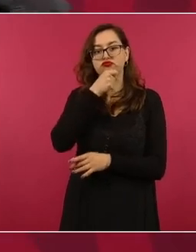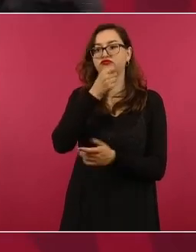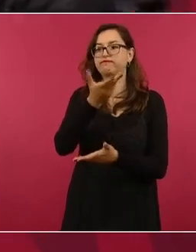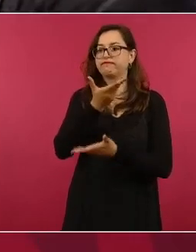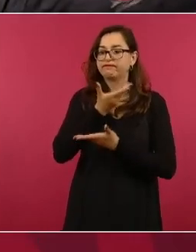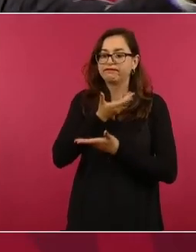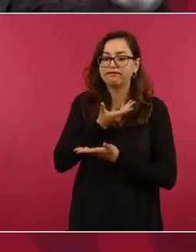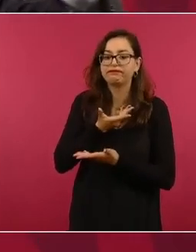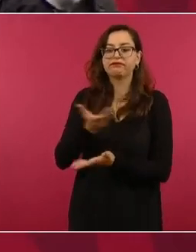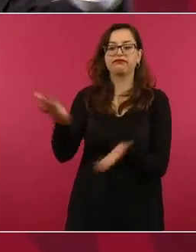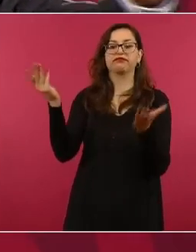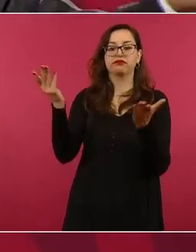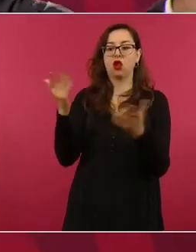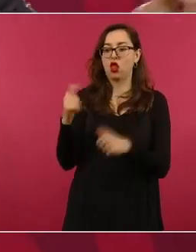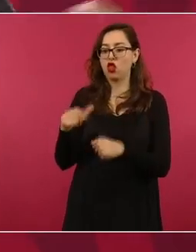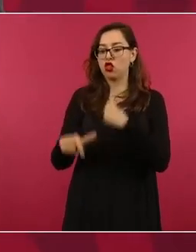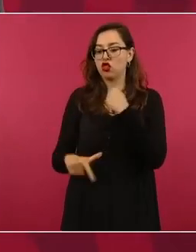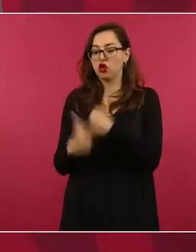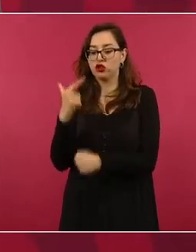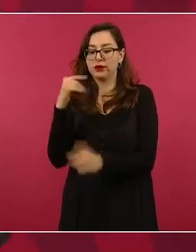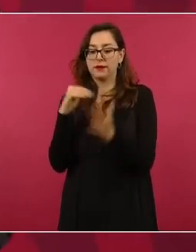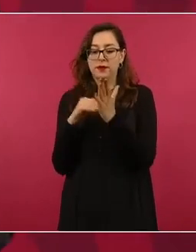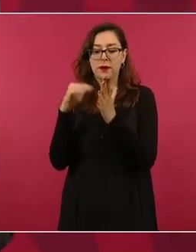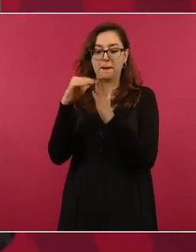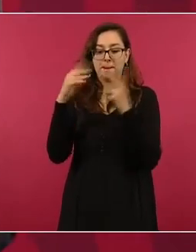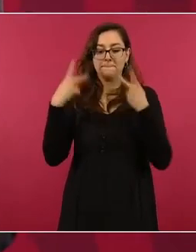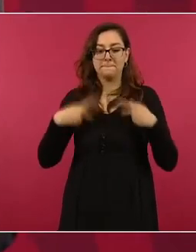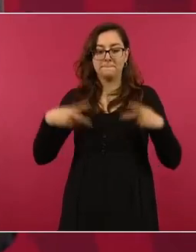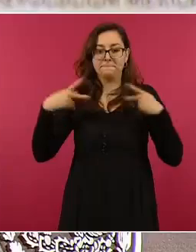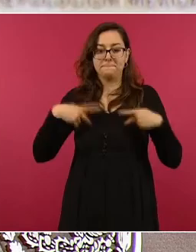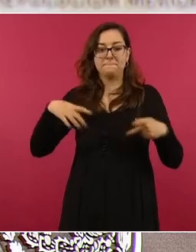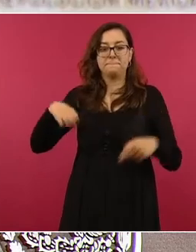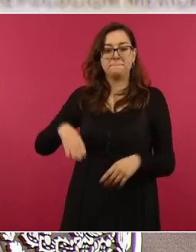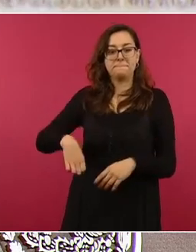para 12 millones de adultos mayores.